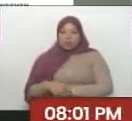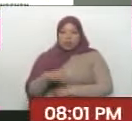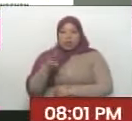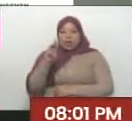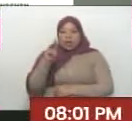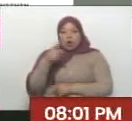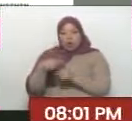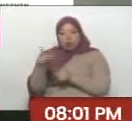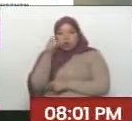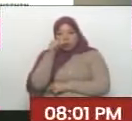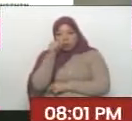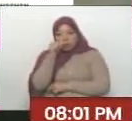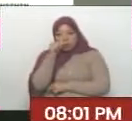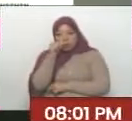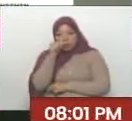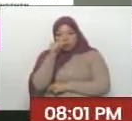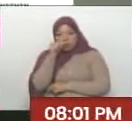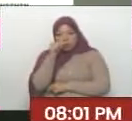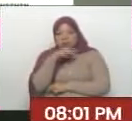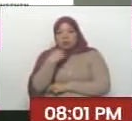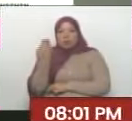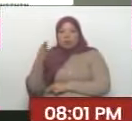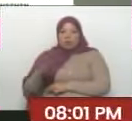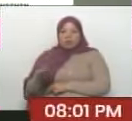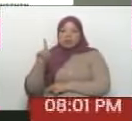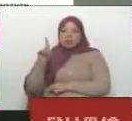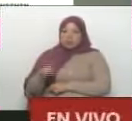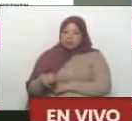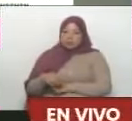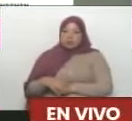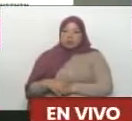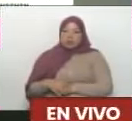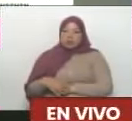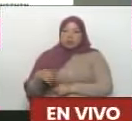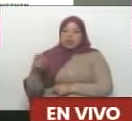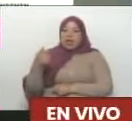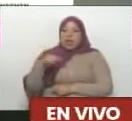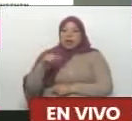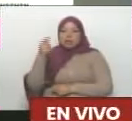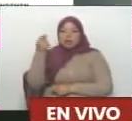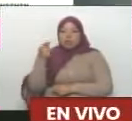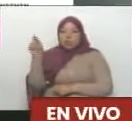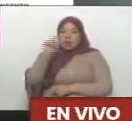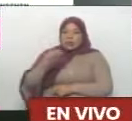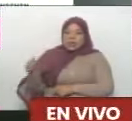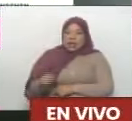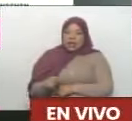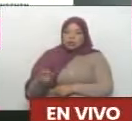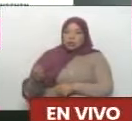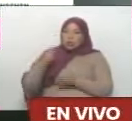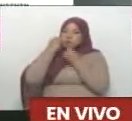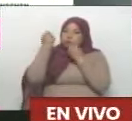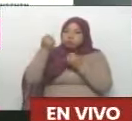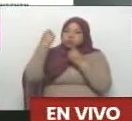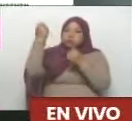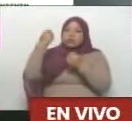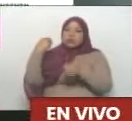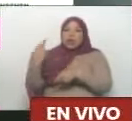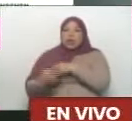Cova, que en paz descanse también, sindicalista. Y por la revolución